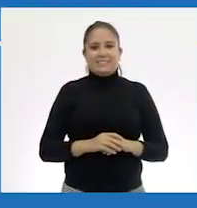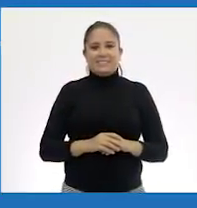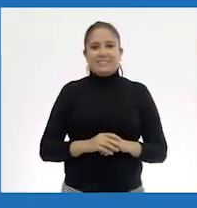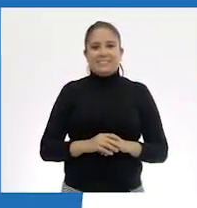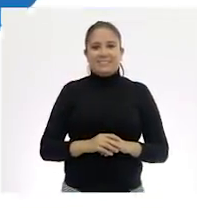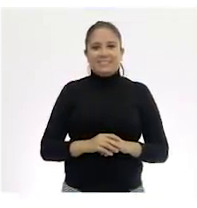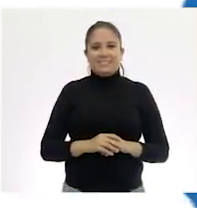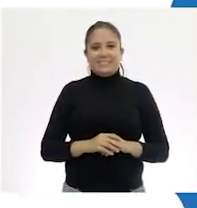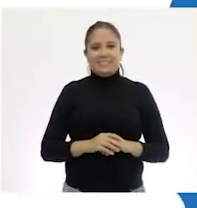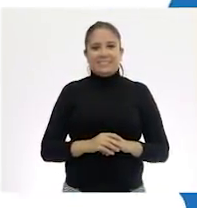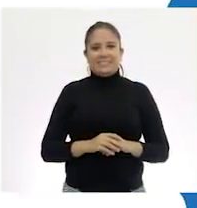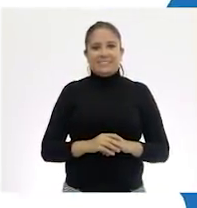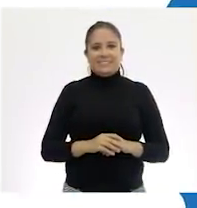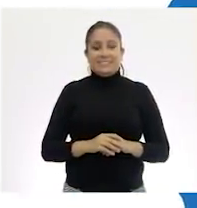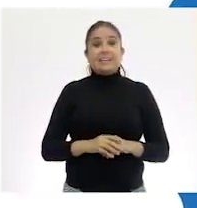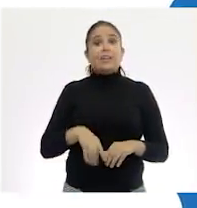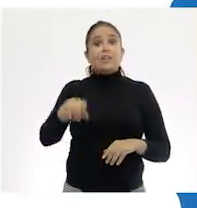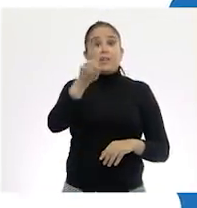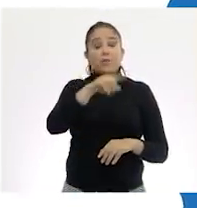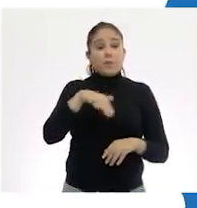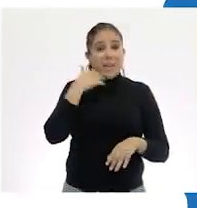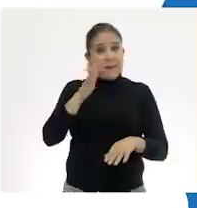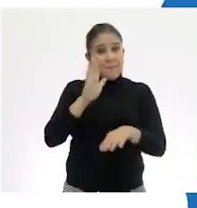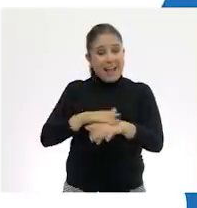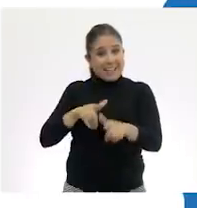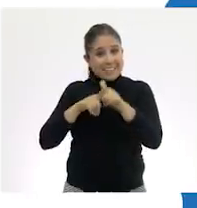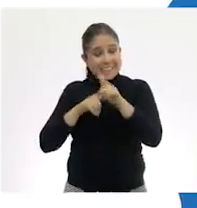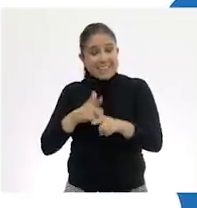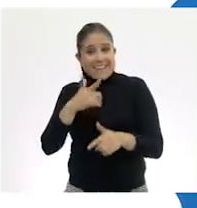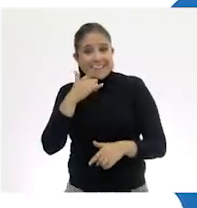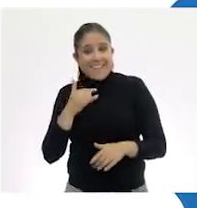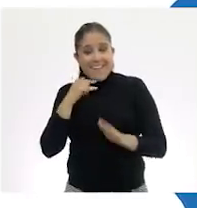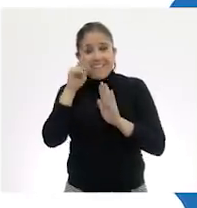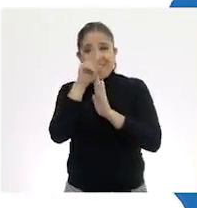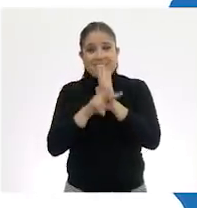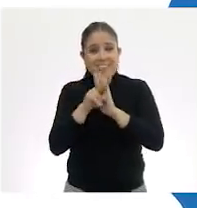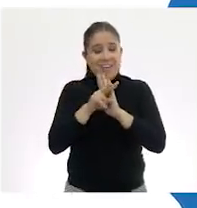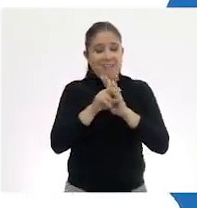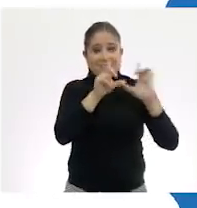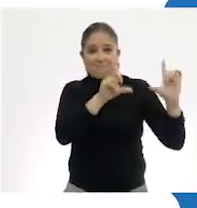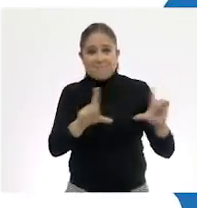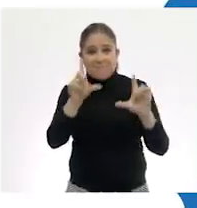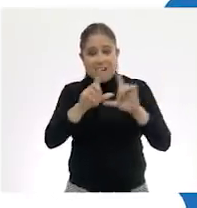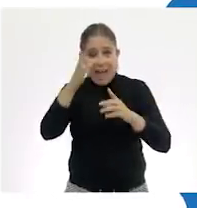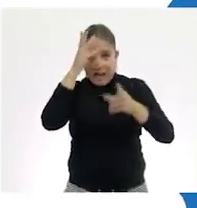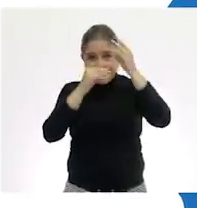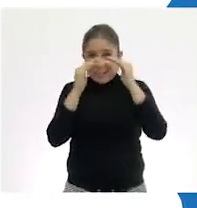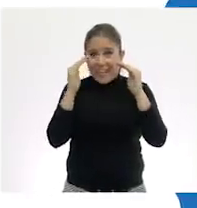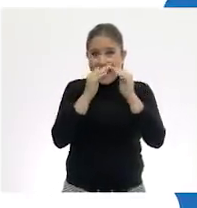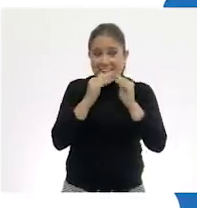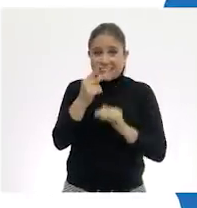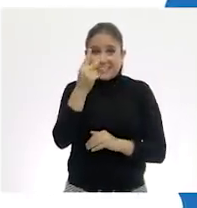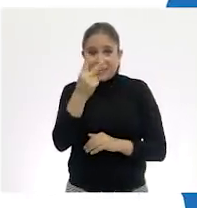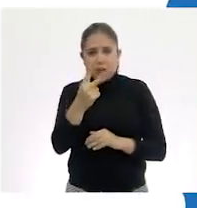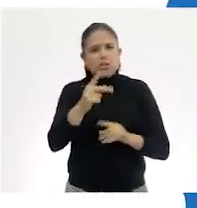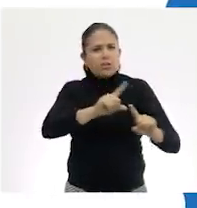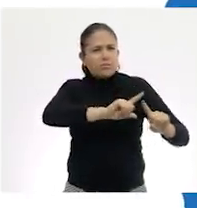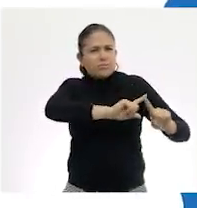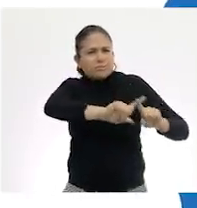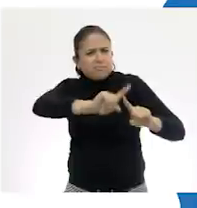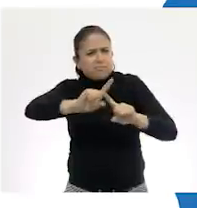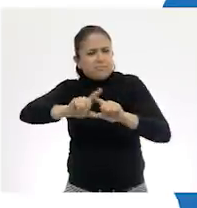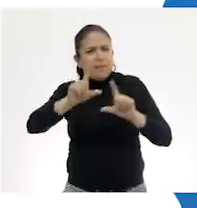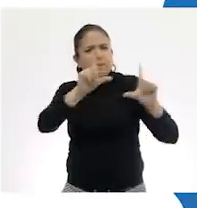conalitej.cep.gov.mx. Si quieres volver a ver los programas de Aprende en Casa 2, los puedes encontrar en la